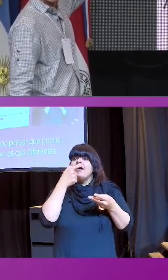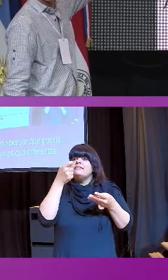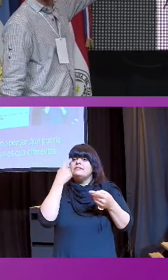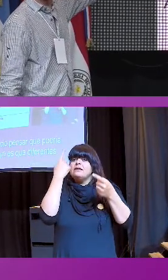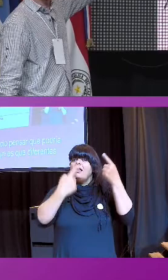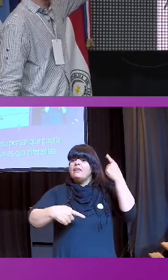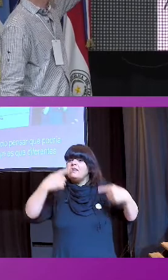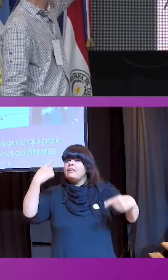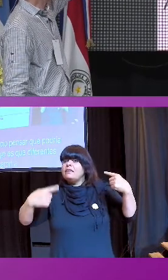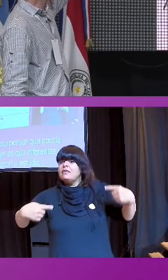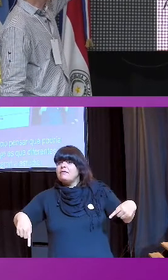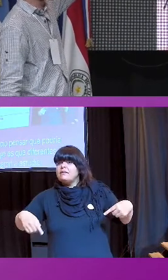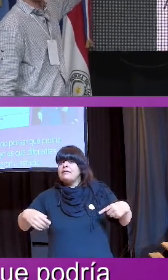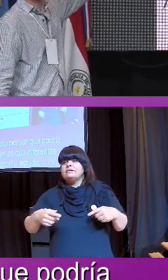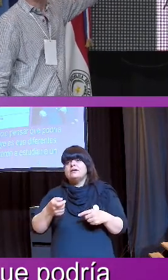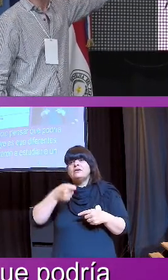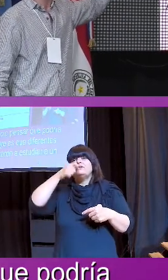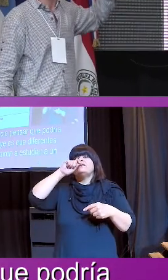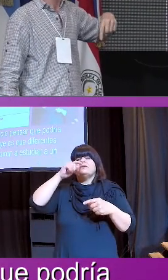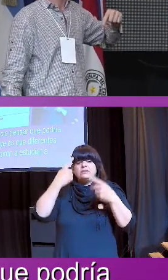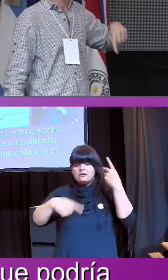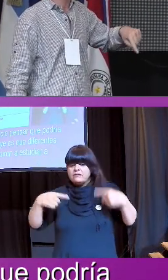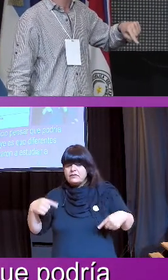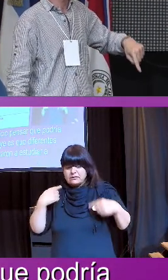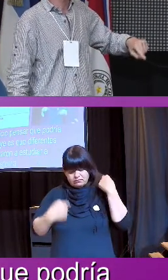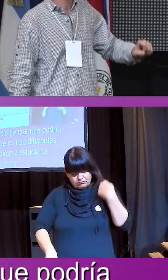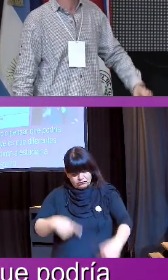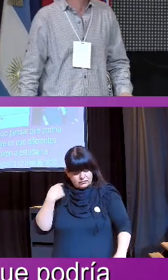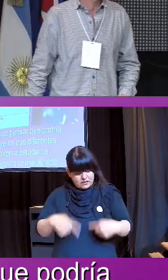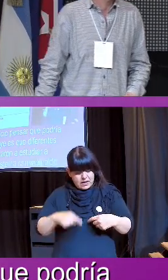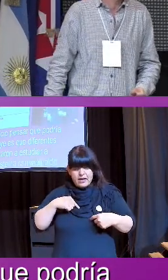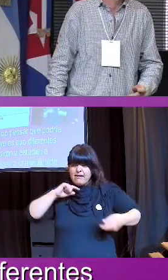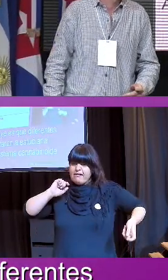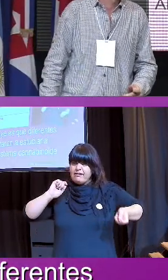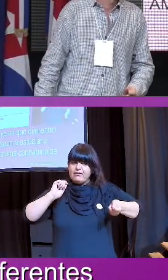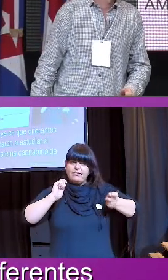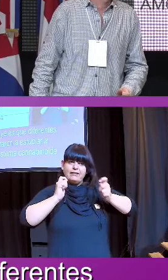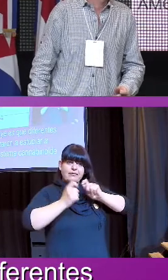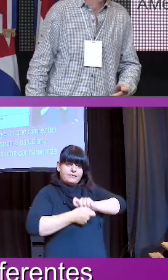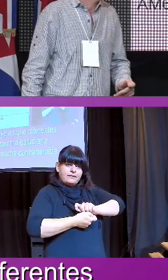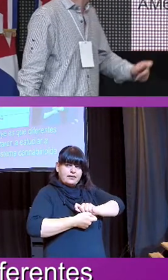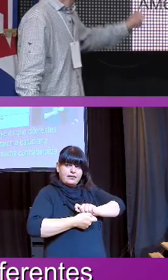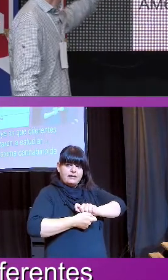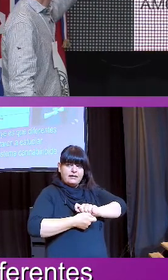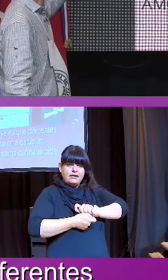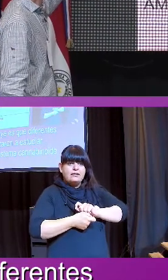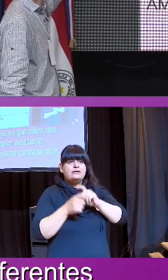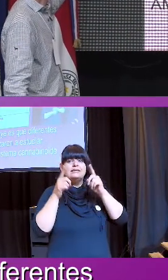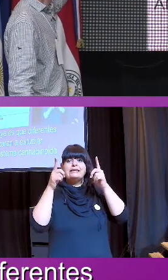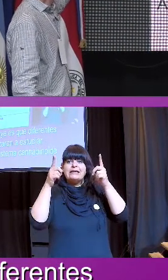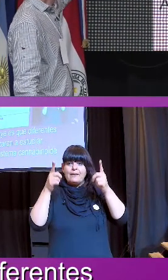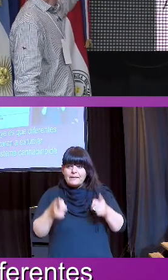se empezaron a estudiar, moduladores farmacológicos del sistema cannabinoide endógeno, ¿sí?,